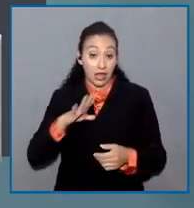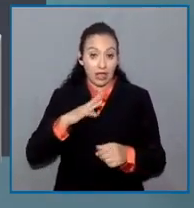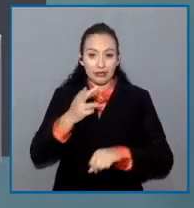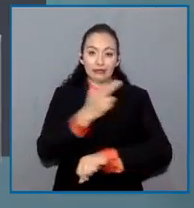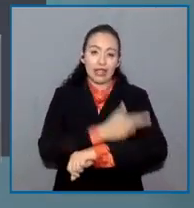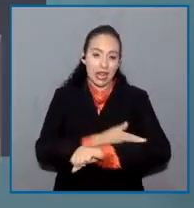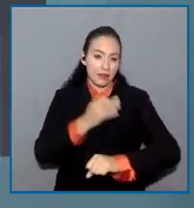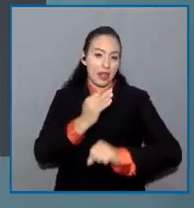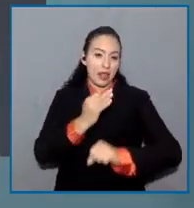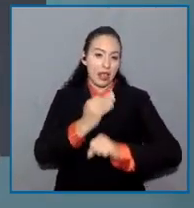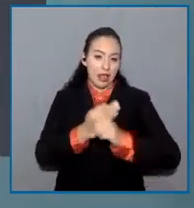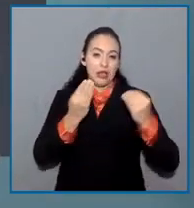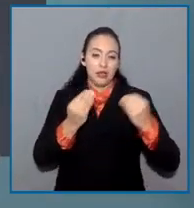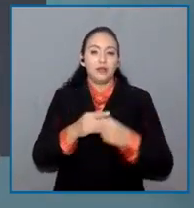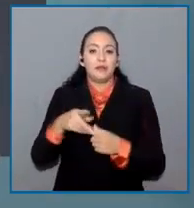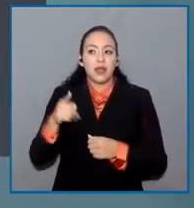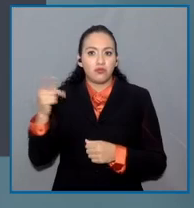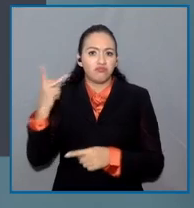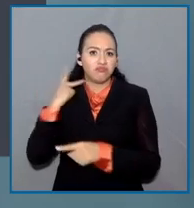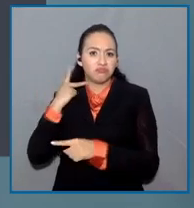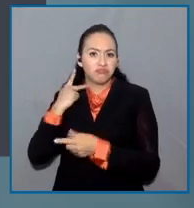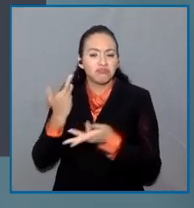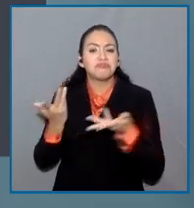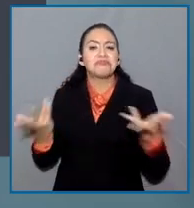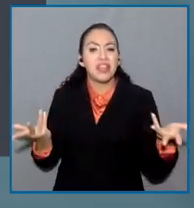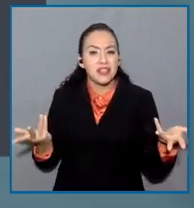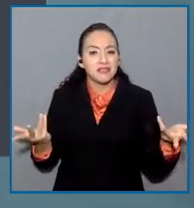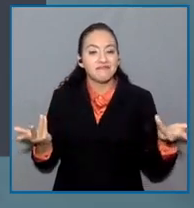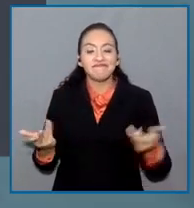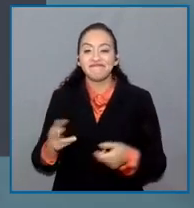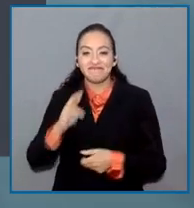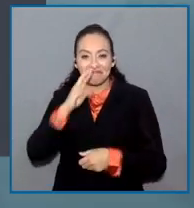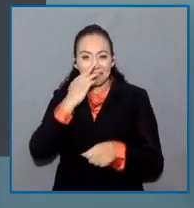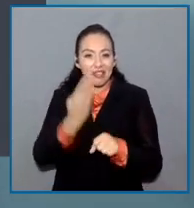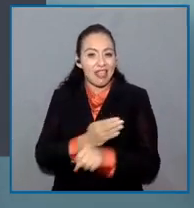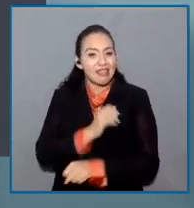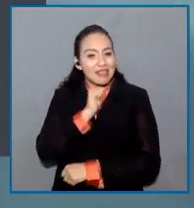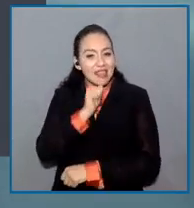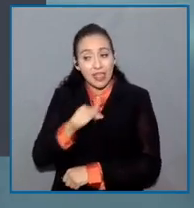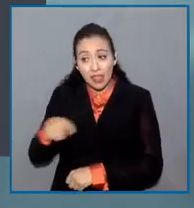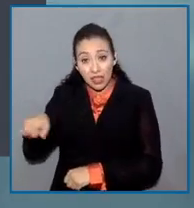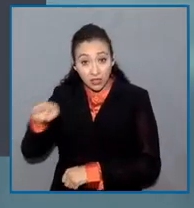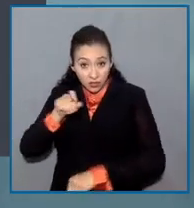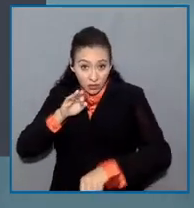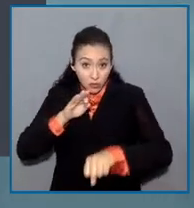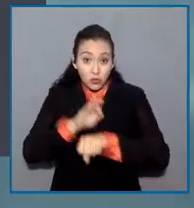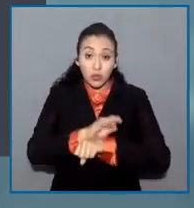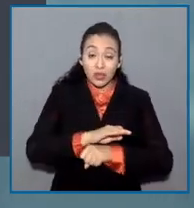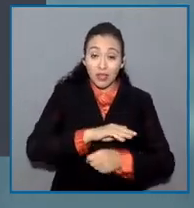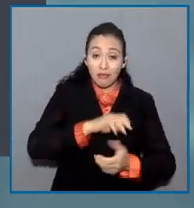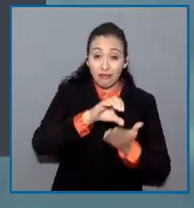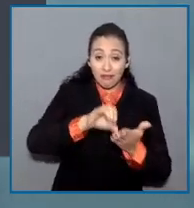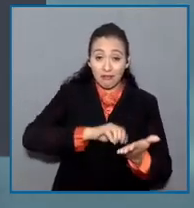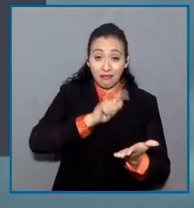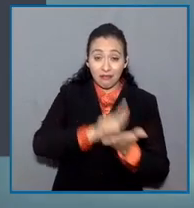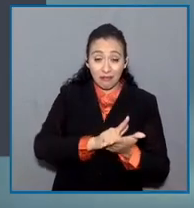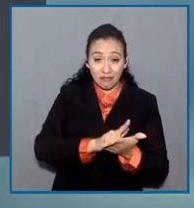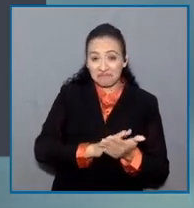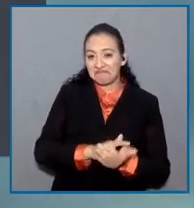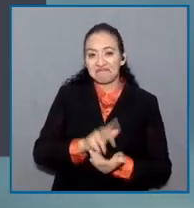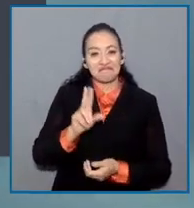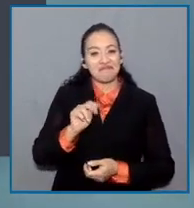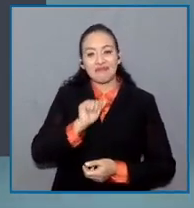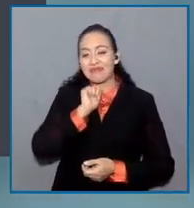estén actuando con la responsabilidad deseada en defensa de los principios constitucionales y democráticos. Para el canal del